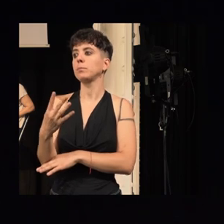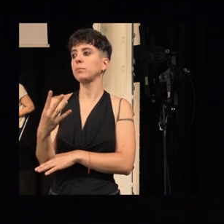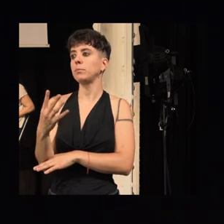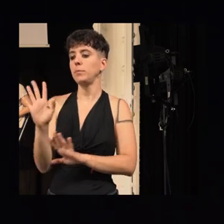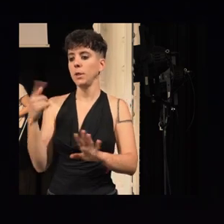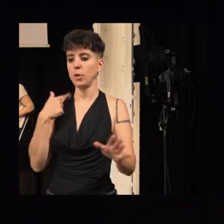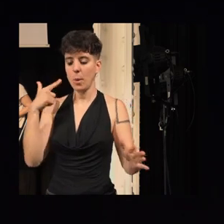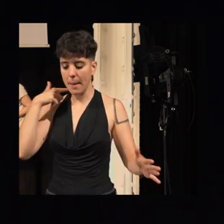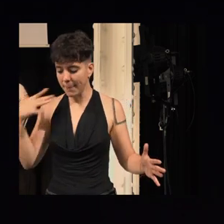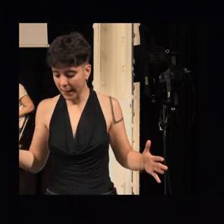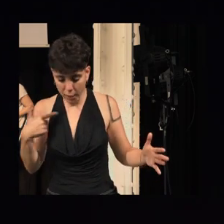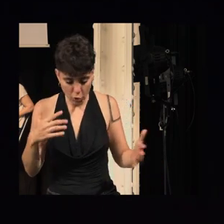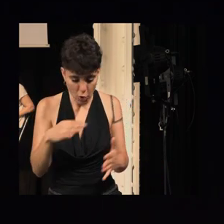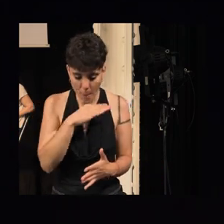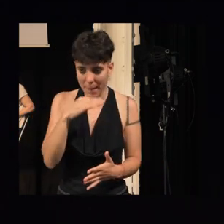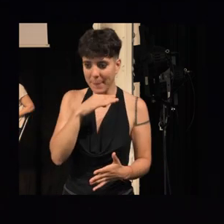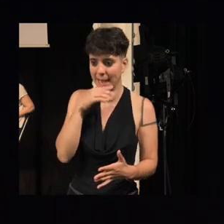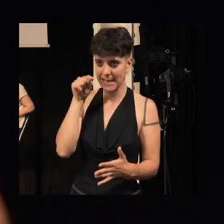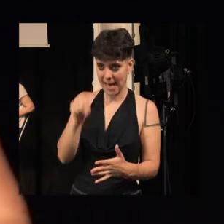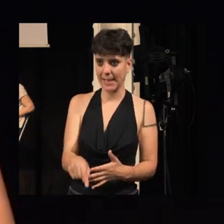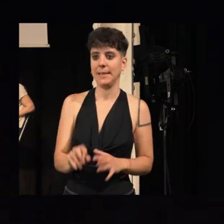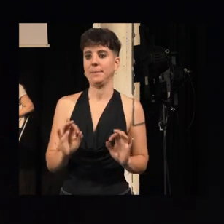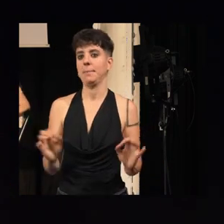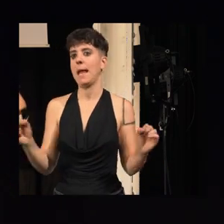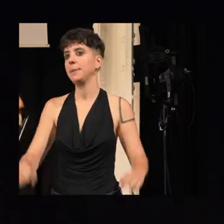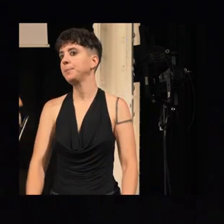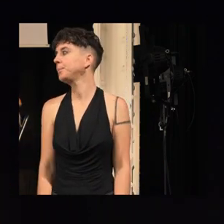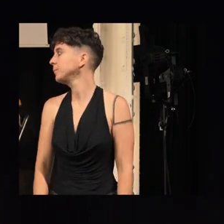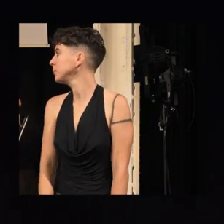ver, que he perdido los papeles para acabar. Aquí, vale.